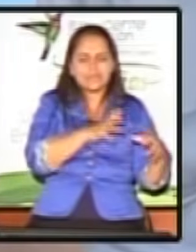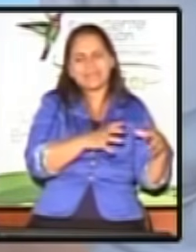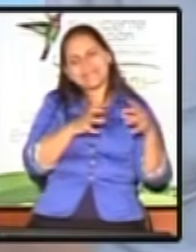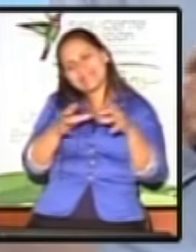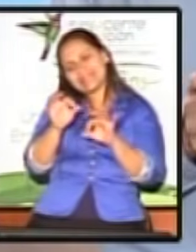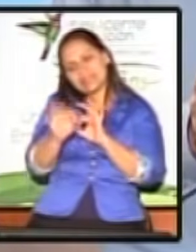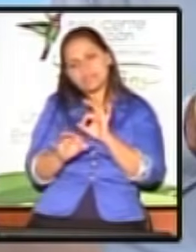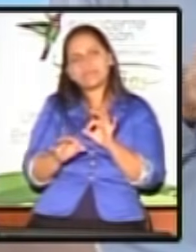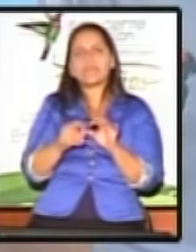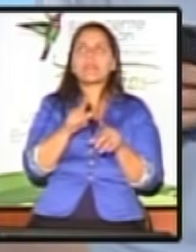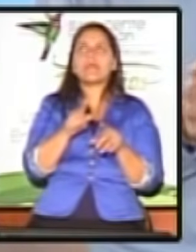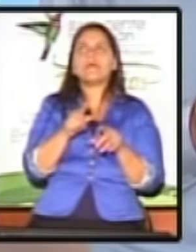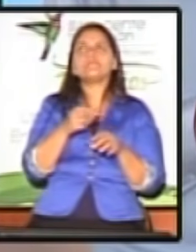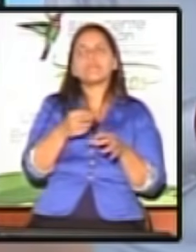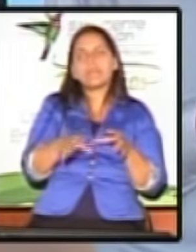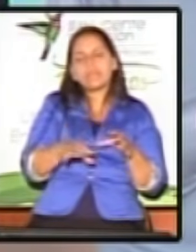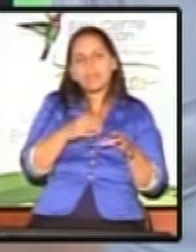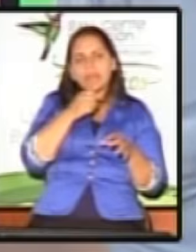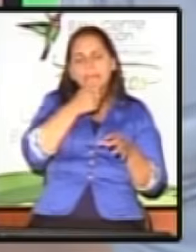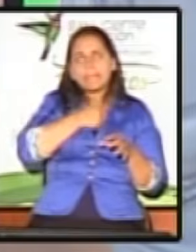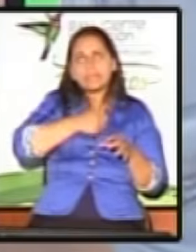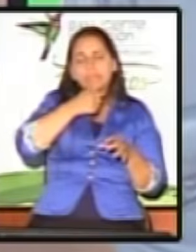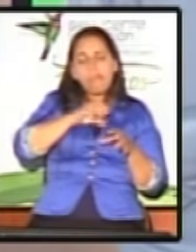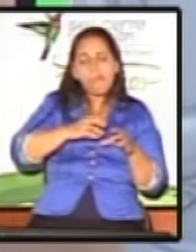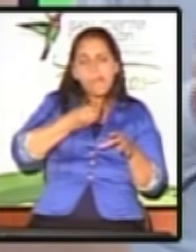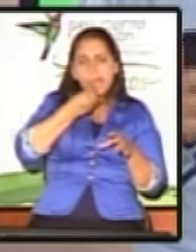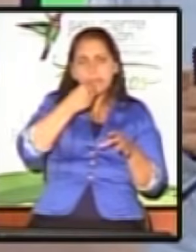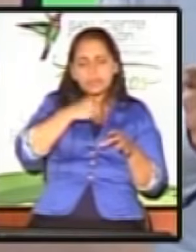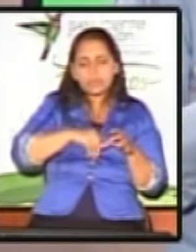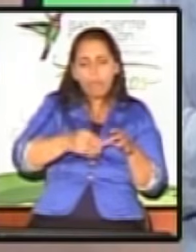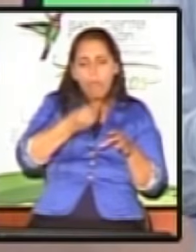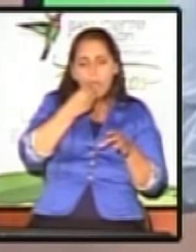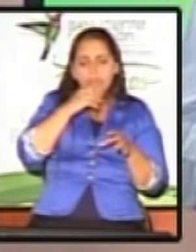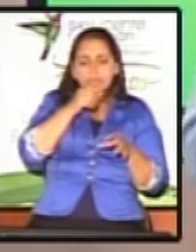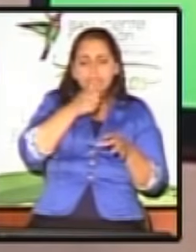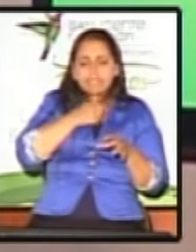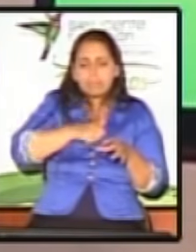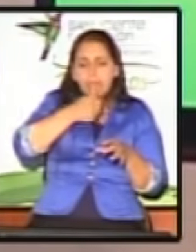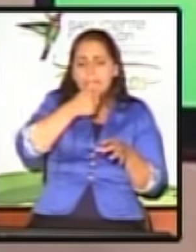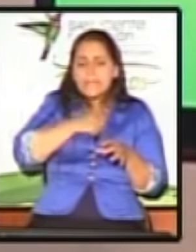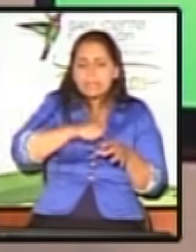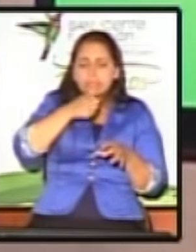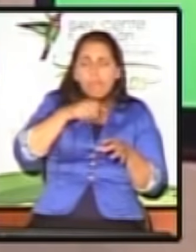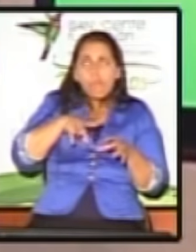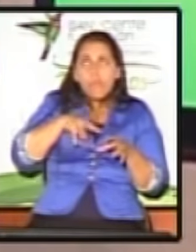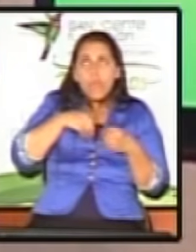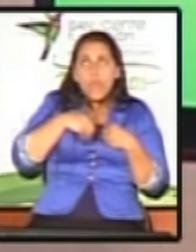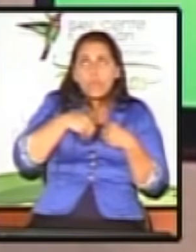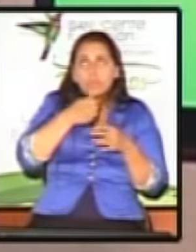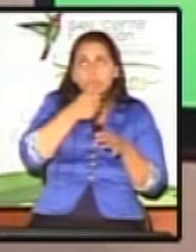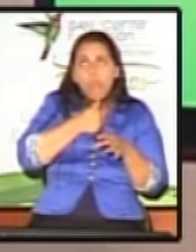cuidadores que se los comen por darles gusto. Y resulta que más allá de la